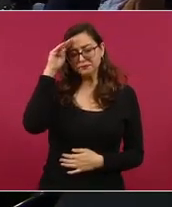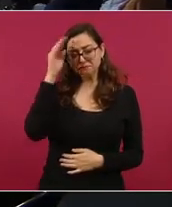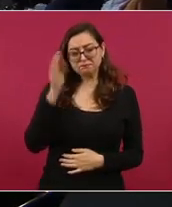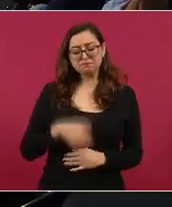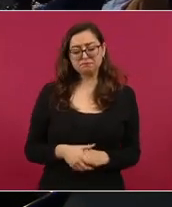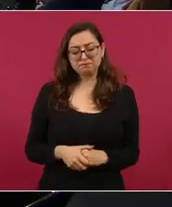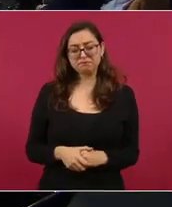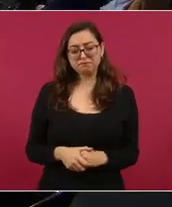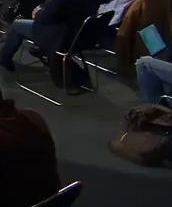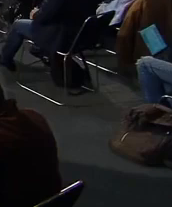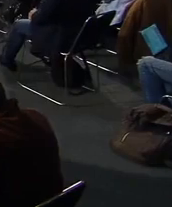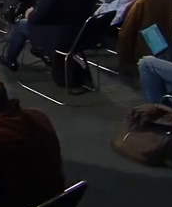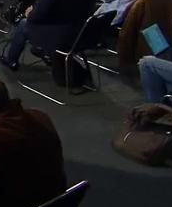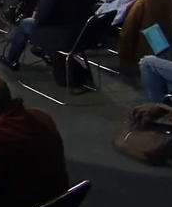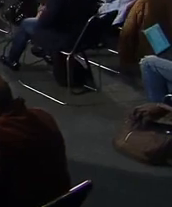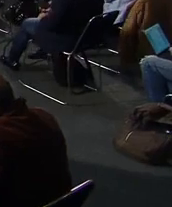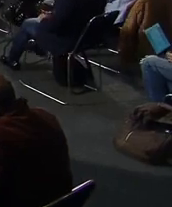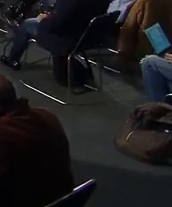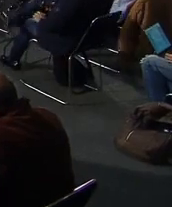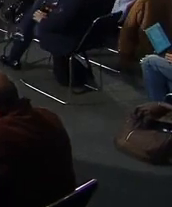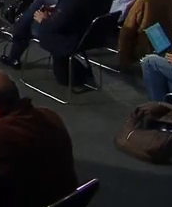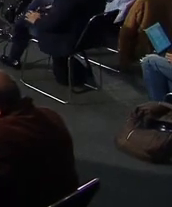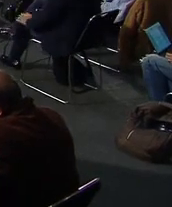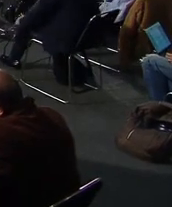Amir, con ustedes,